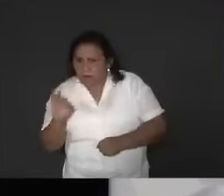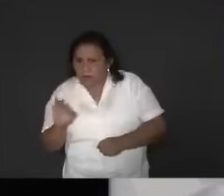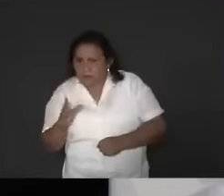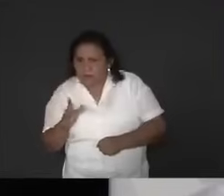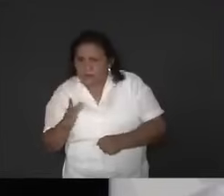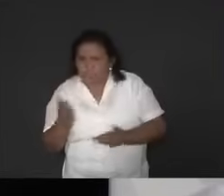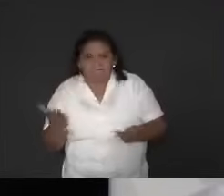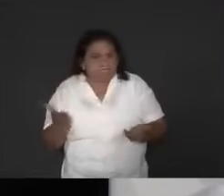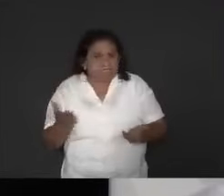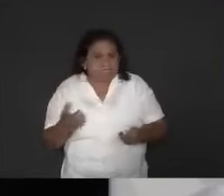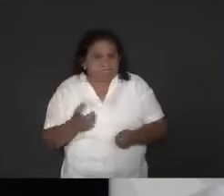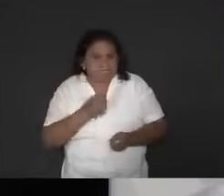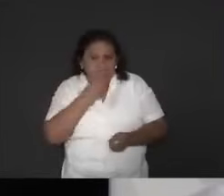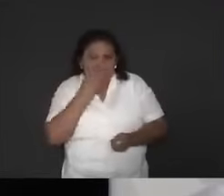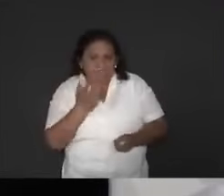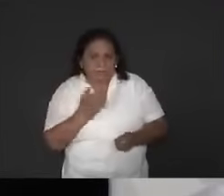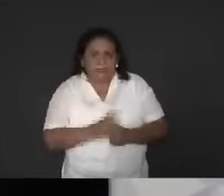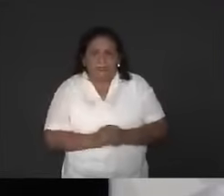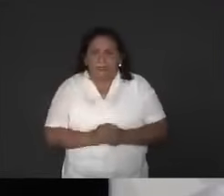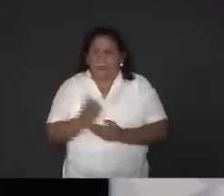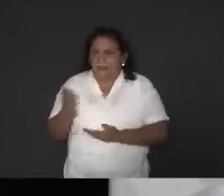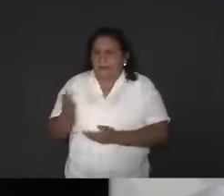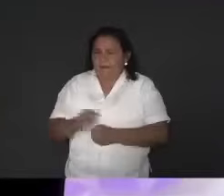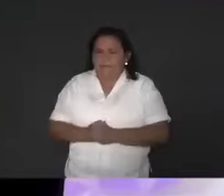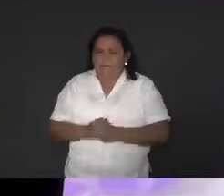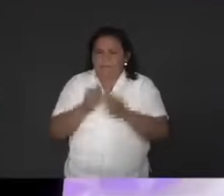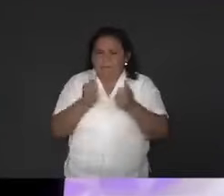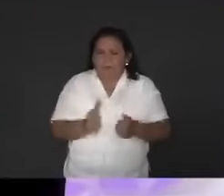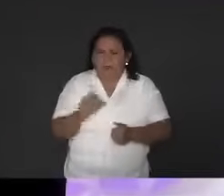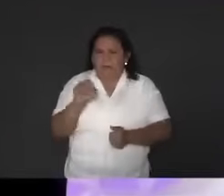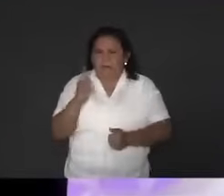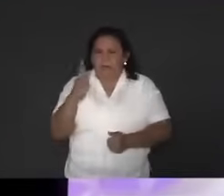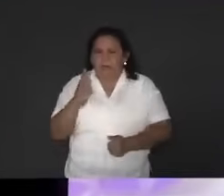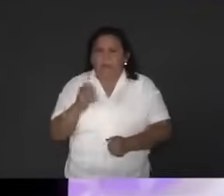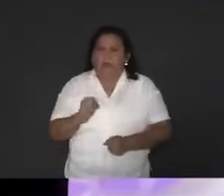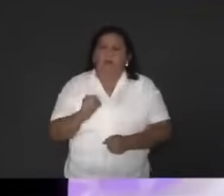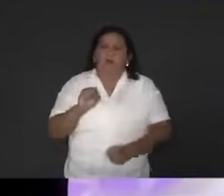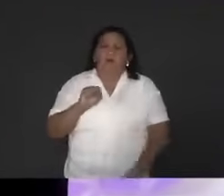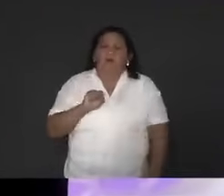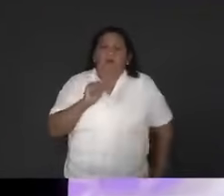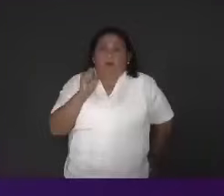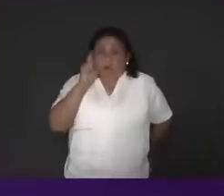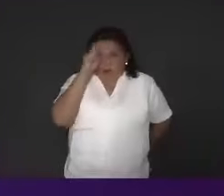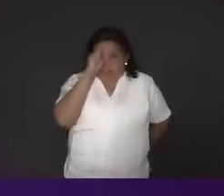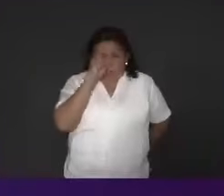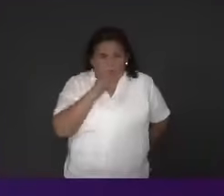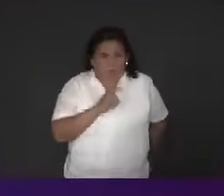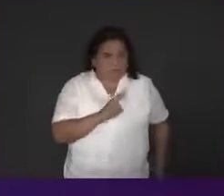avisen. Gracias. Al candidato le quedan 24 segundos. ¿Alguien más?